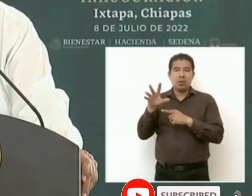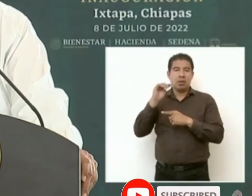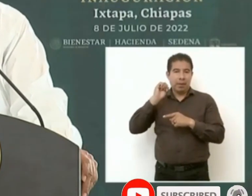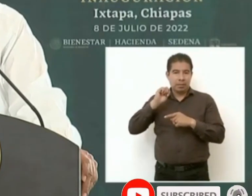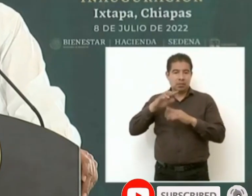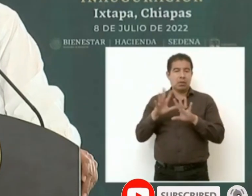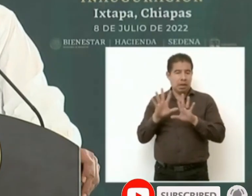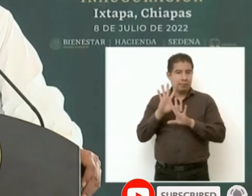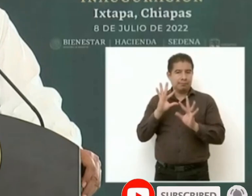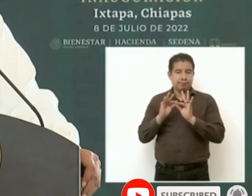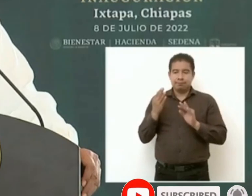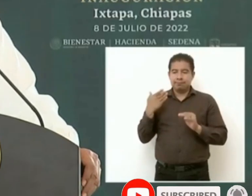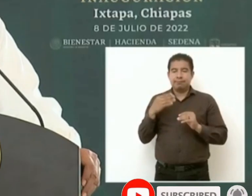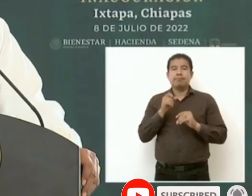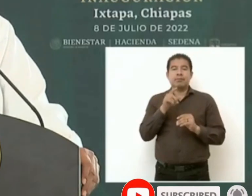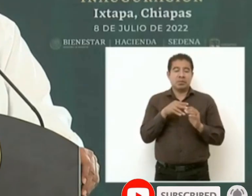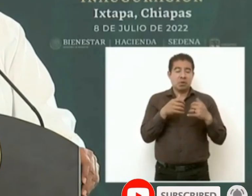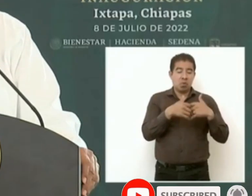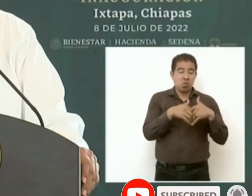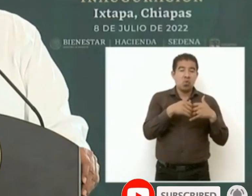refinería desde